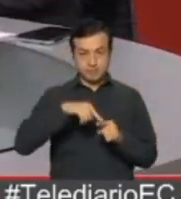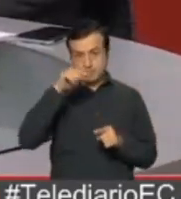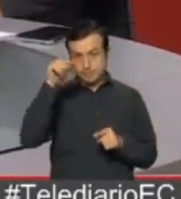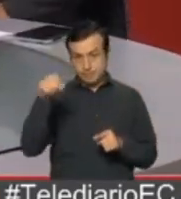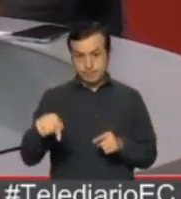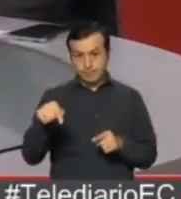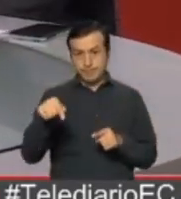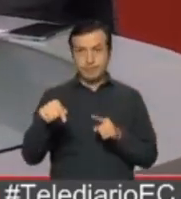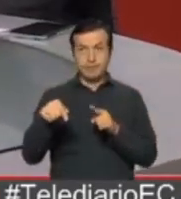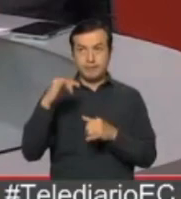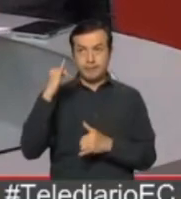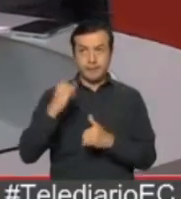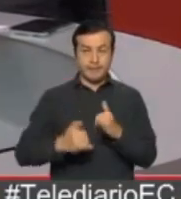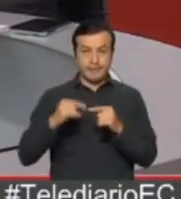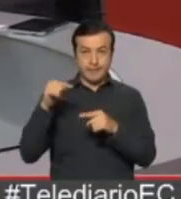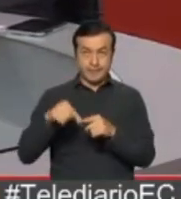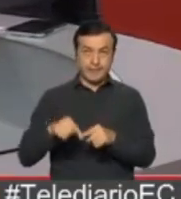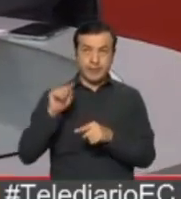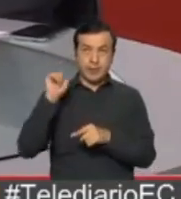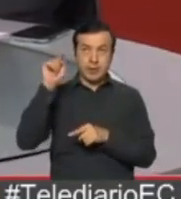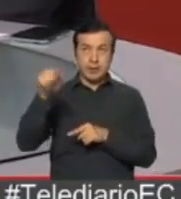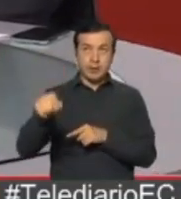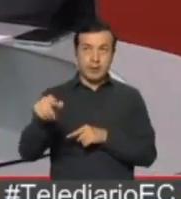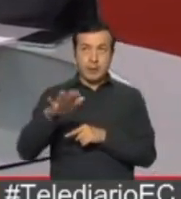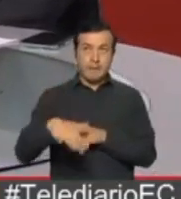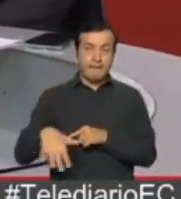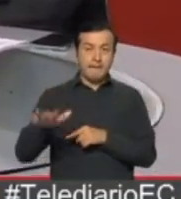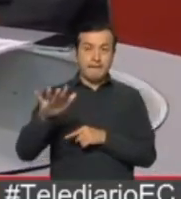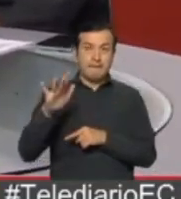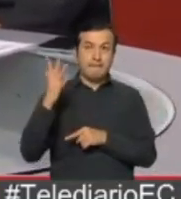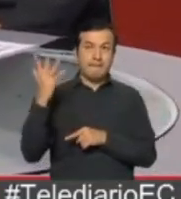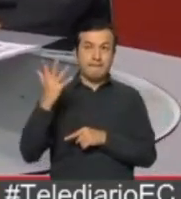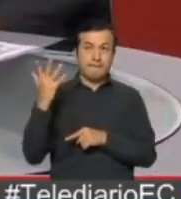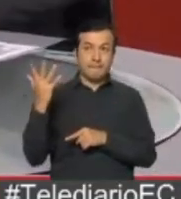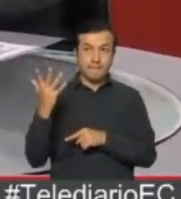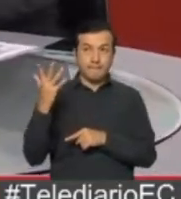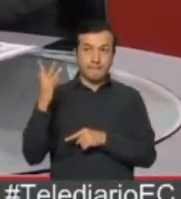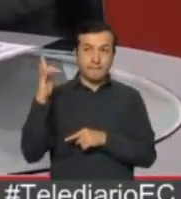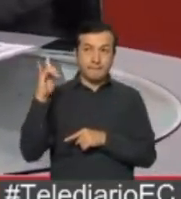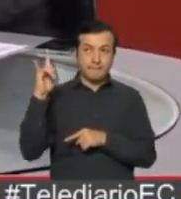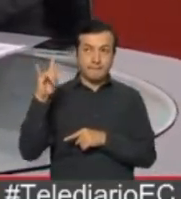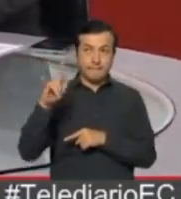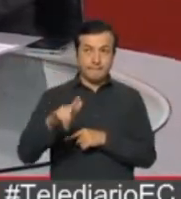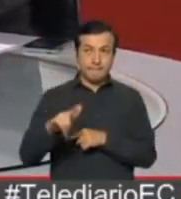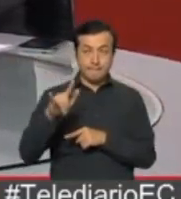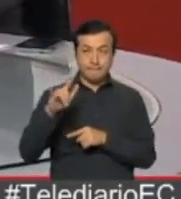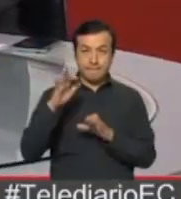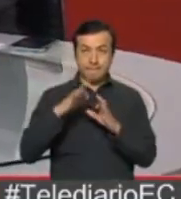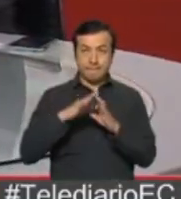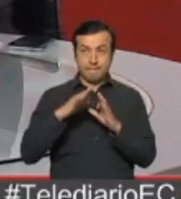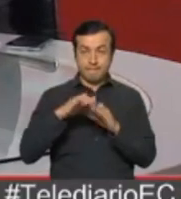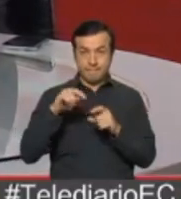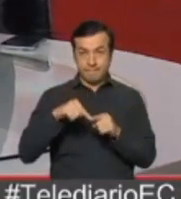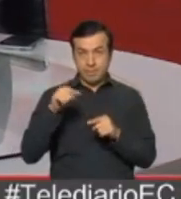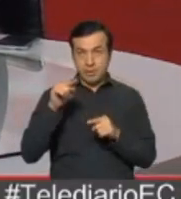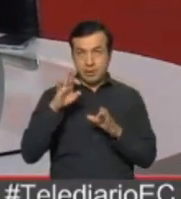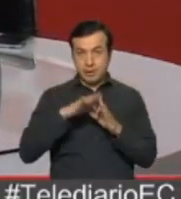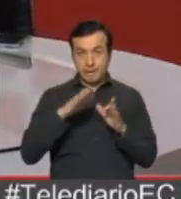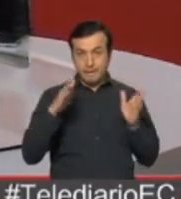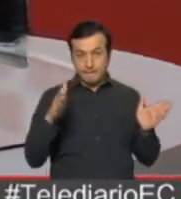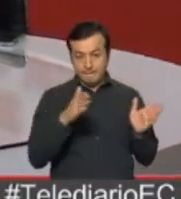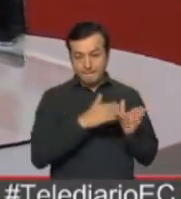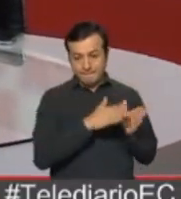y finalmente desde allí hasta la parte de en el aeropuerto de tumbaco digamos hasta y esto sería